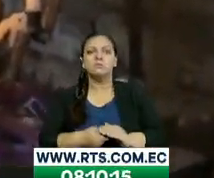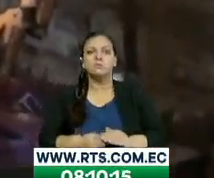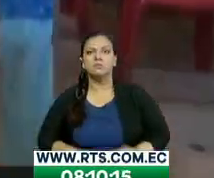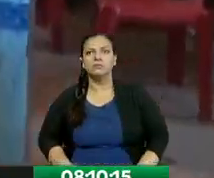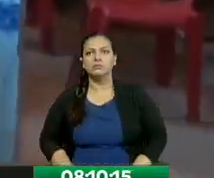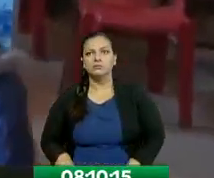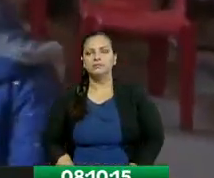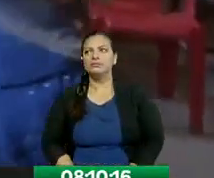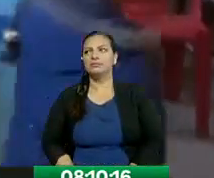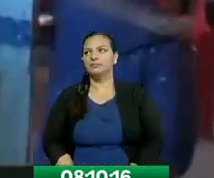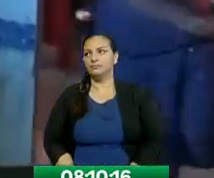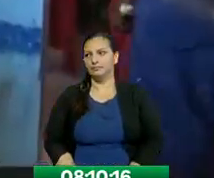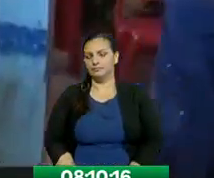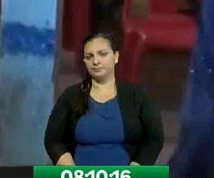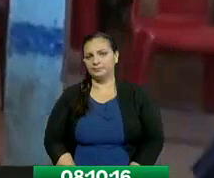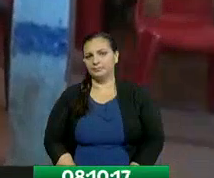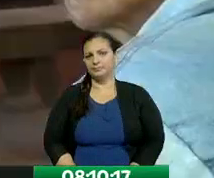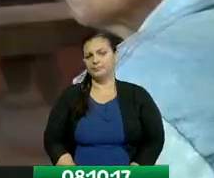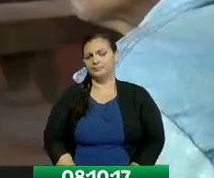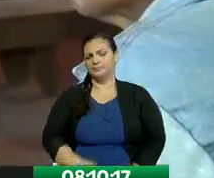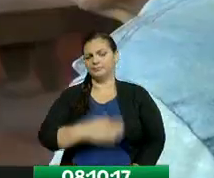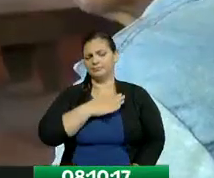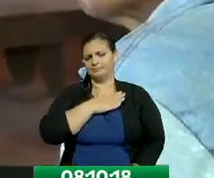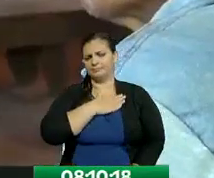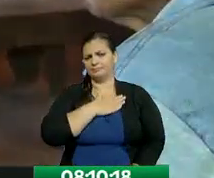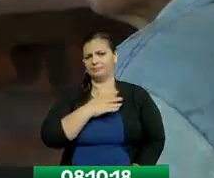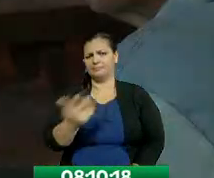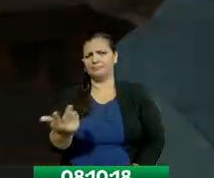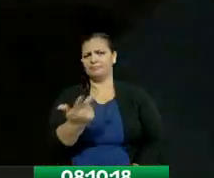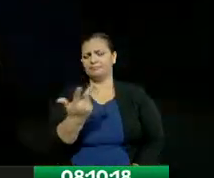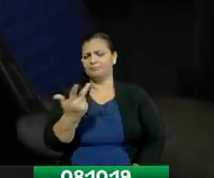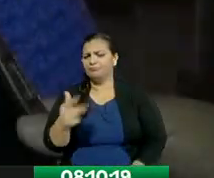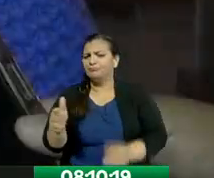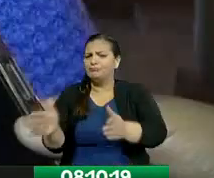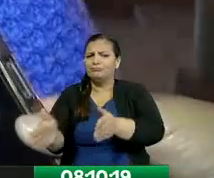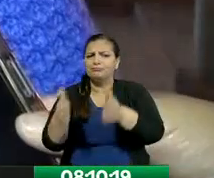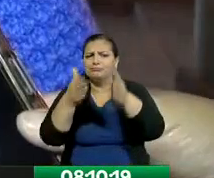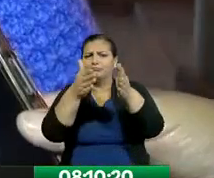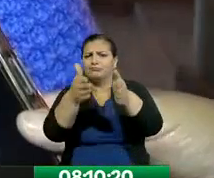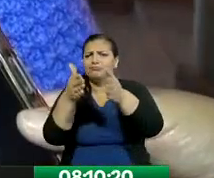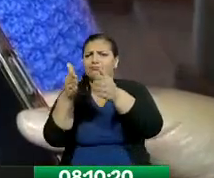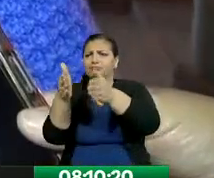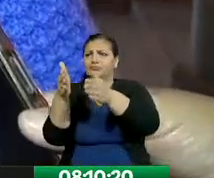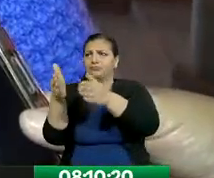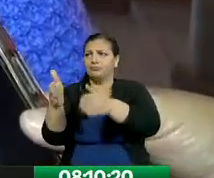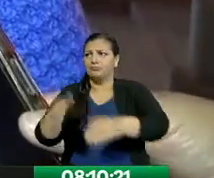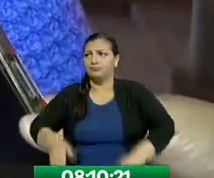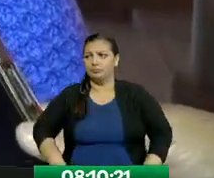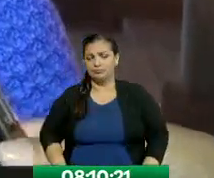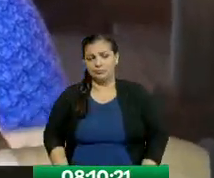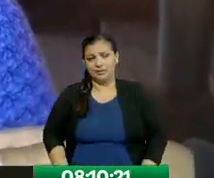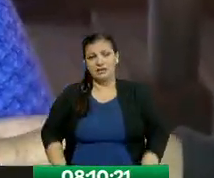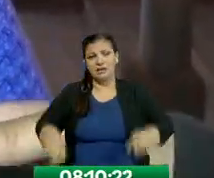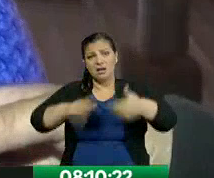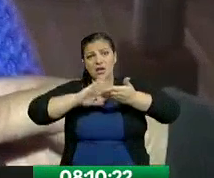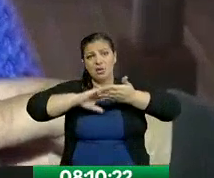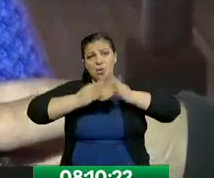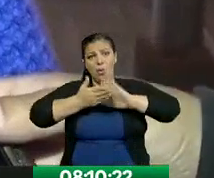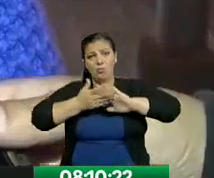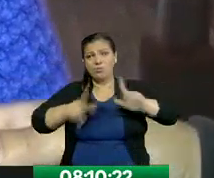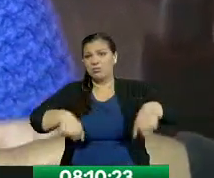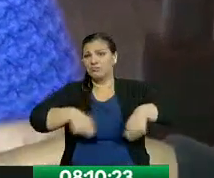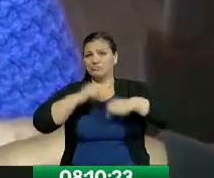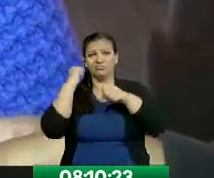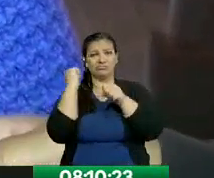veladoras donde sus coterráneos les daban el último adiós. La falta de trabajo de las comunidades,